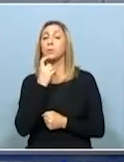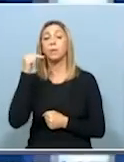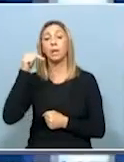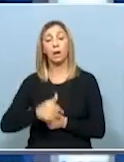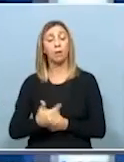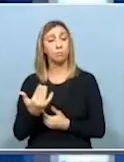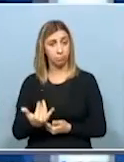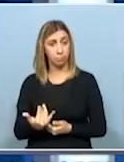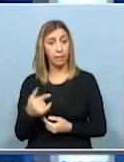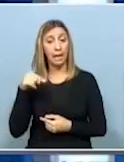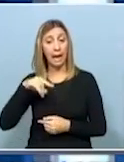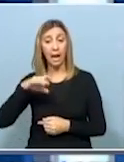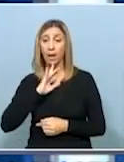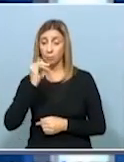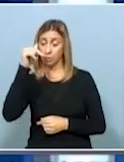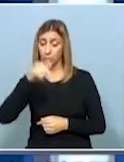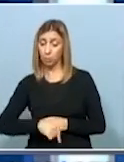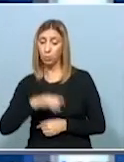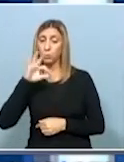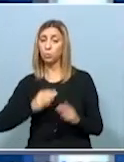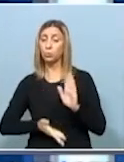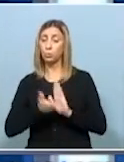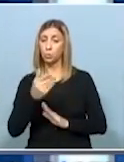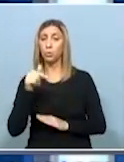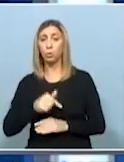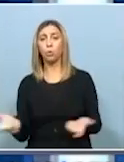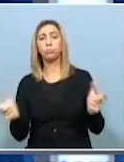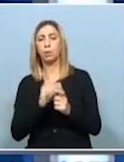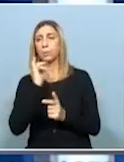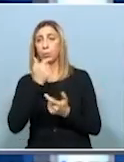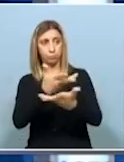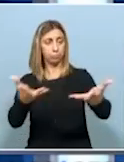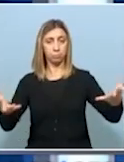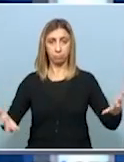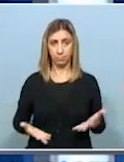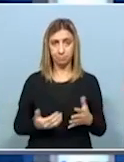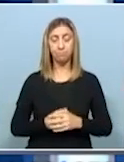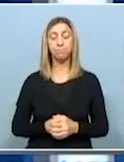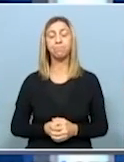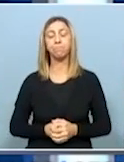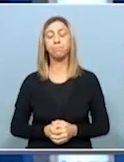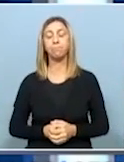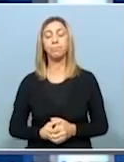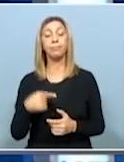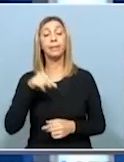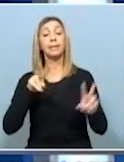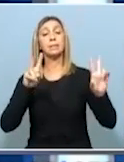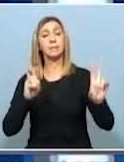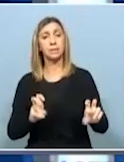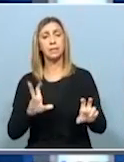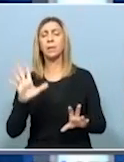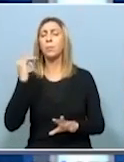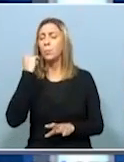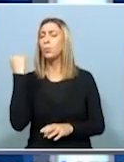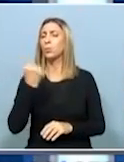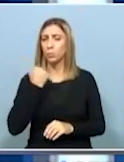realizando para hacer este anuncio que que hoy nos convoca No es cierto y en ese sentido es super